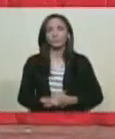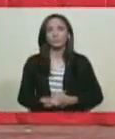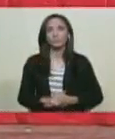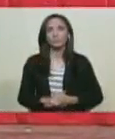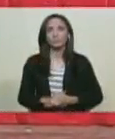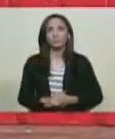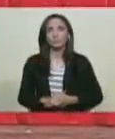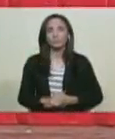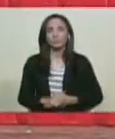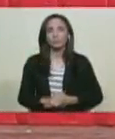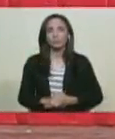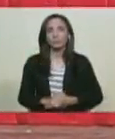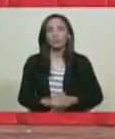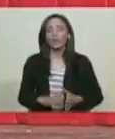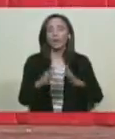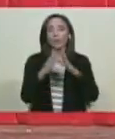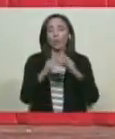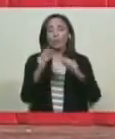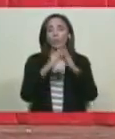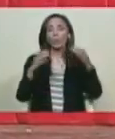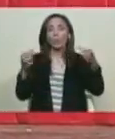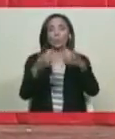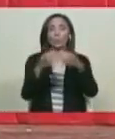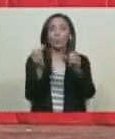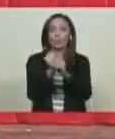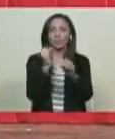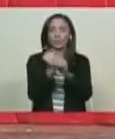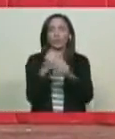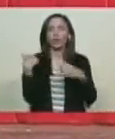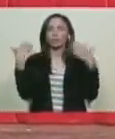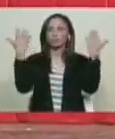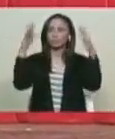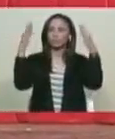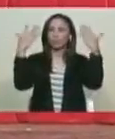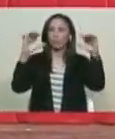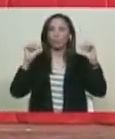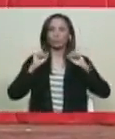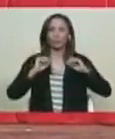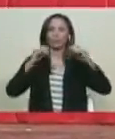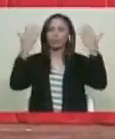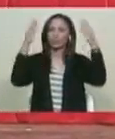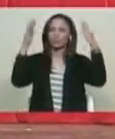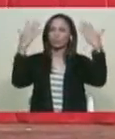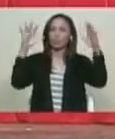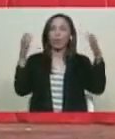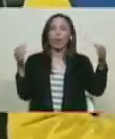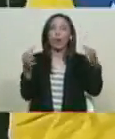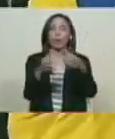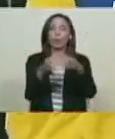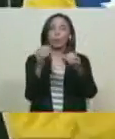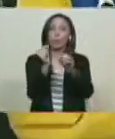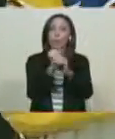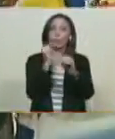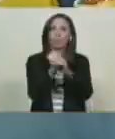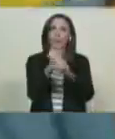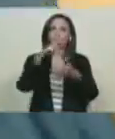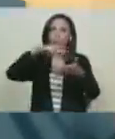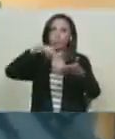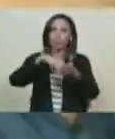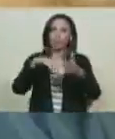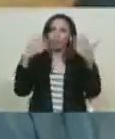compañeros de la Central Sindical de Trabajadores Socialistas, un aplauso al equipo del alto mando de la clase obrera venezolana.